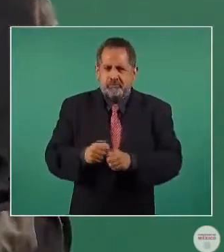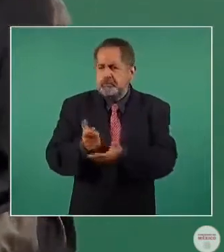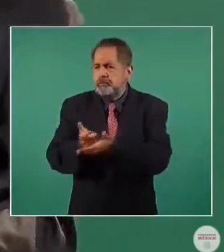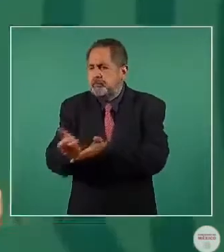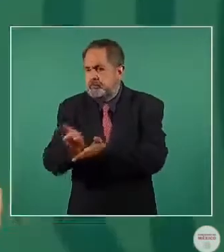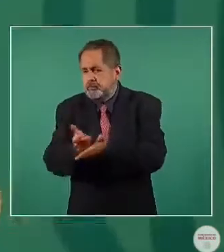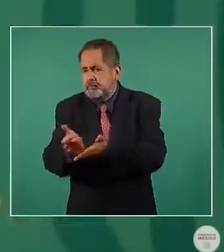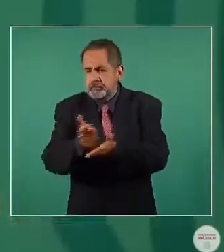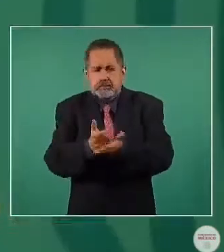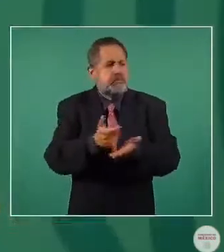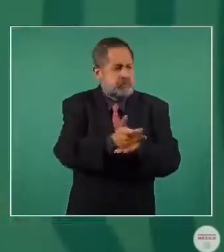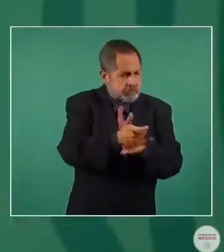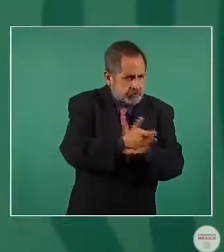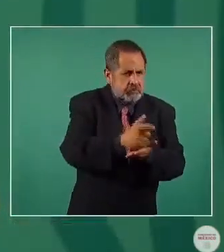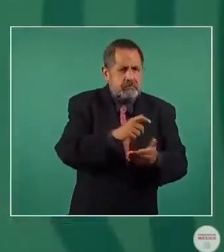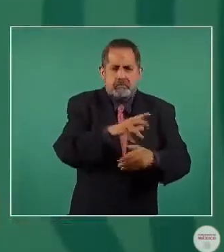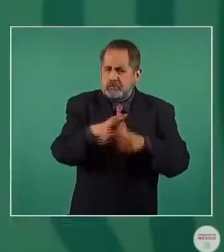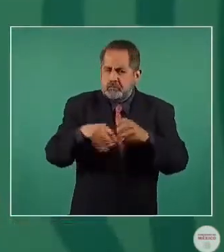financiamiento